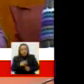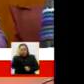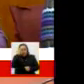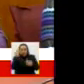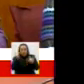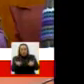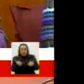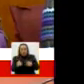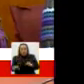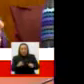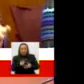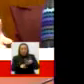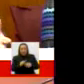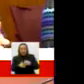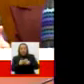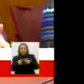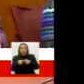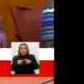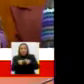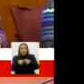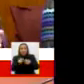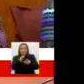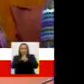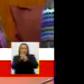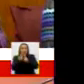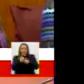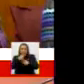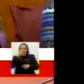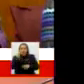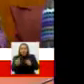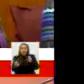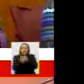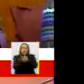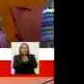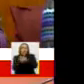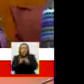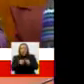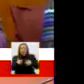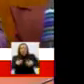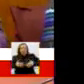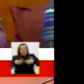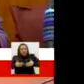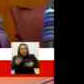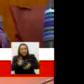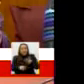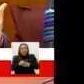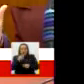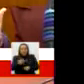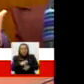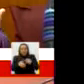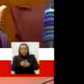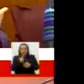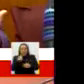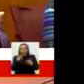hoy, haciendo que lo virtual se convierta en real. Y estoy sumamente complacida de que todos